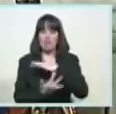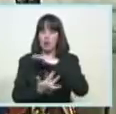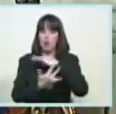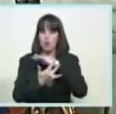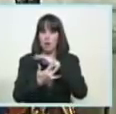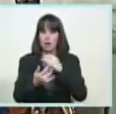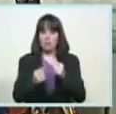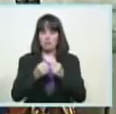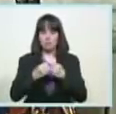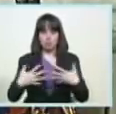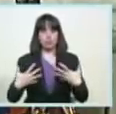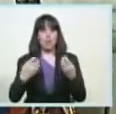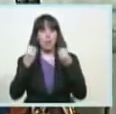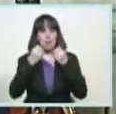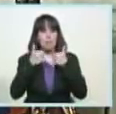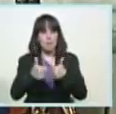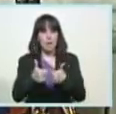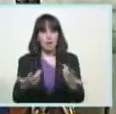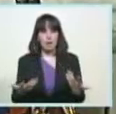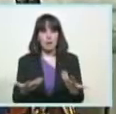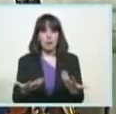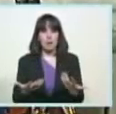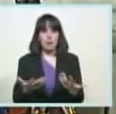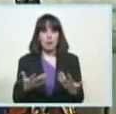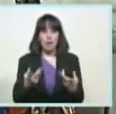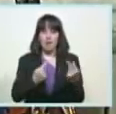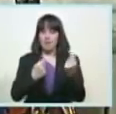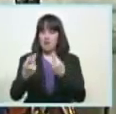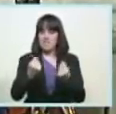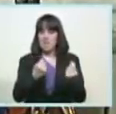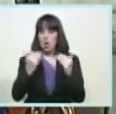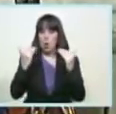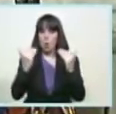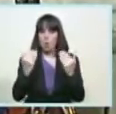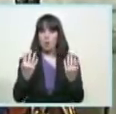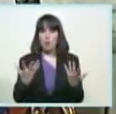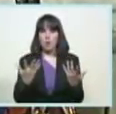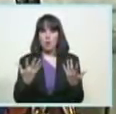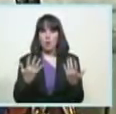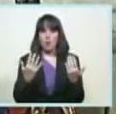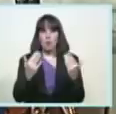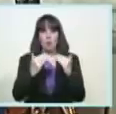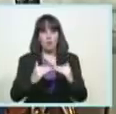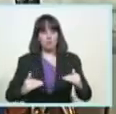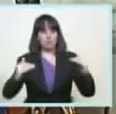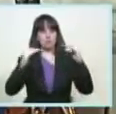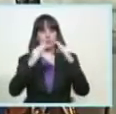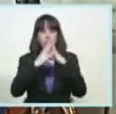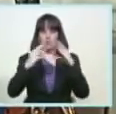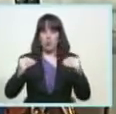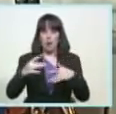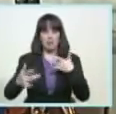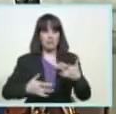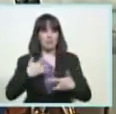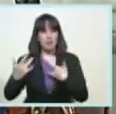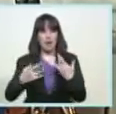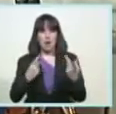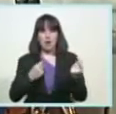desde el punto de vista financiero el petró de permear toda la actividad económica